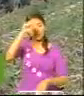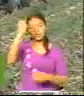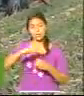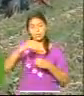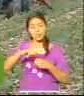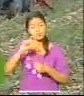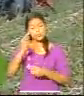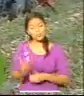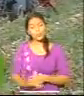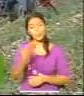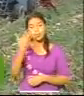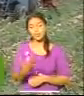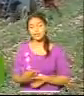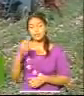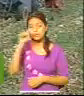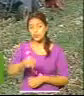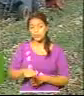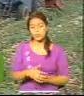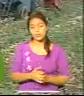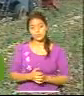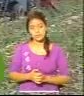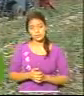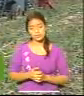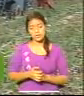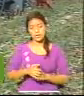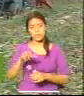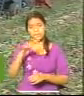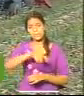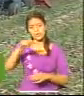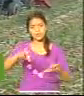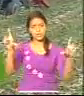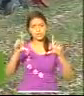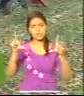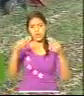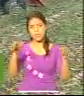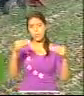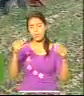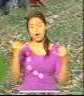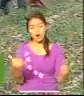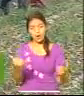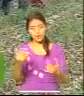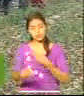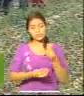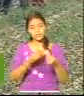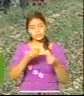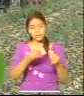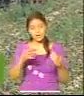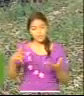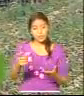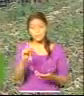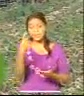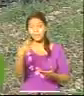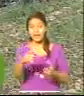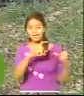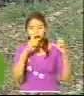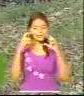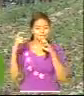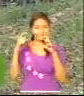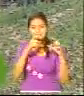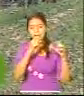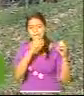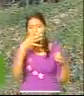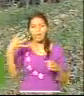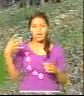Maracaibo, importantísimo. El día de hoy en Mayusuario y Usuarias del Sistema Nacional de Medios Públicos se está cosechando la primera cosecha del maíz